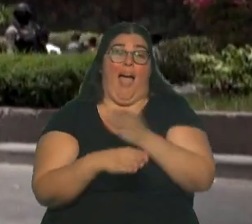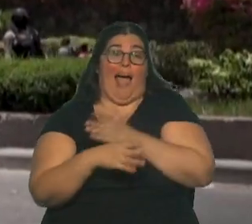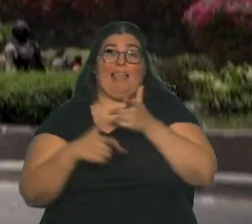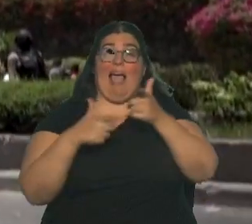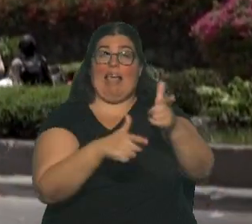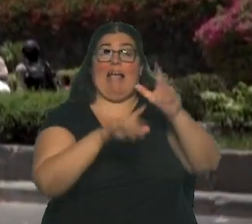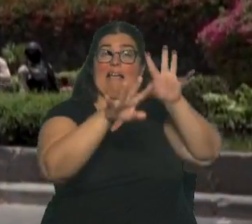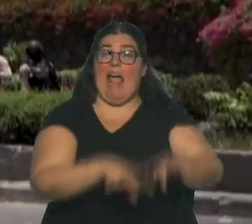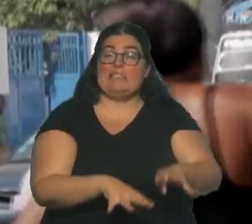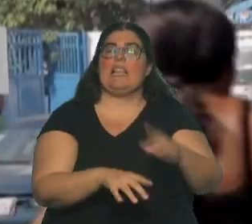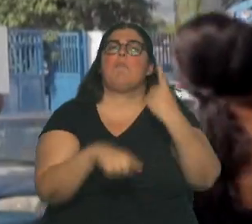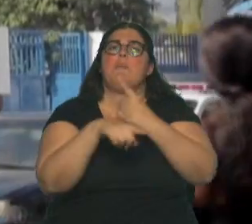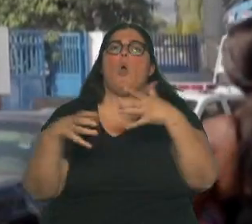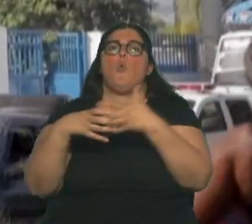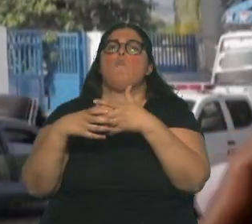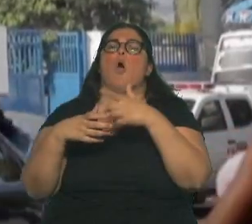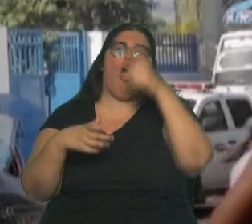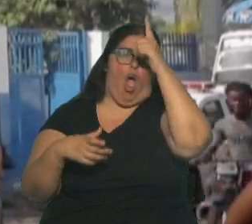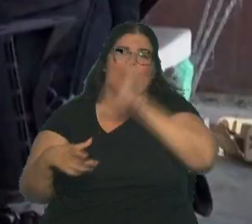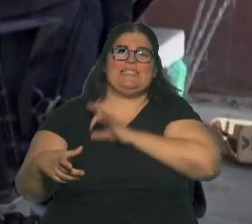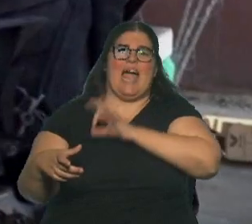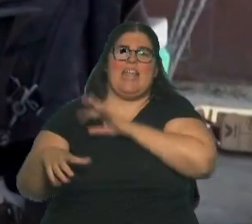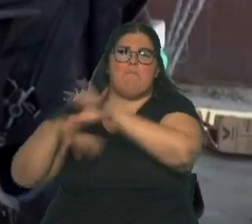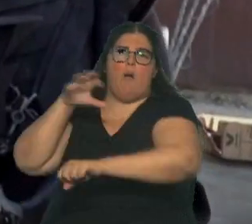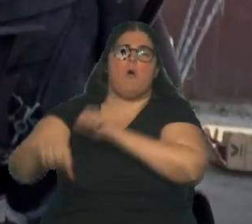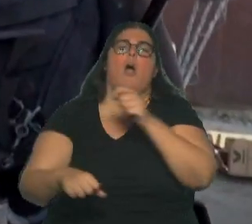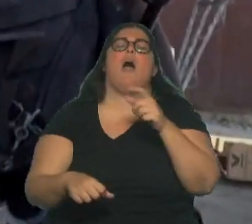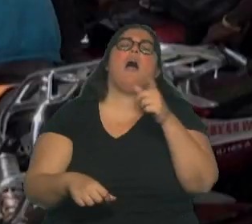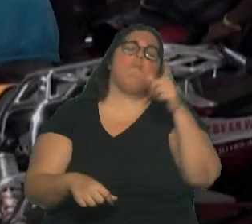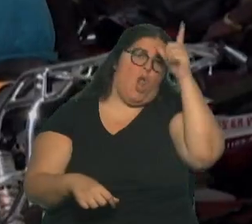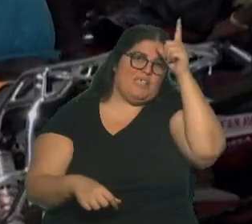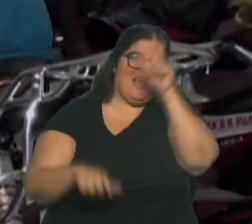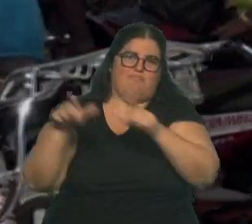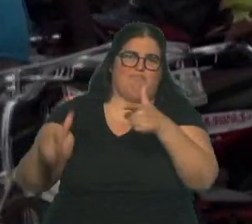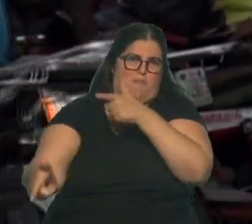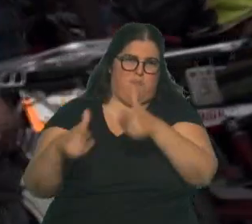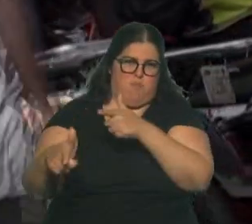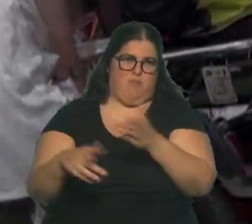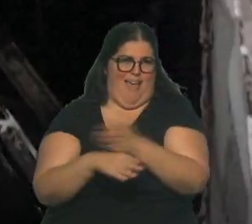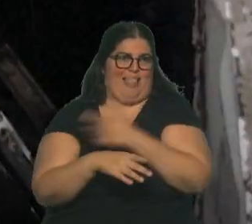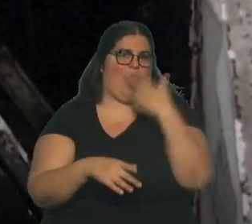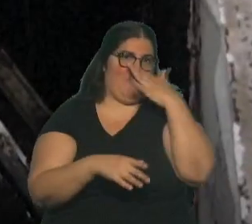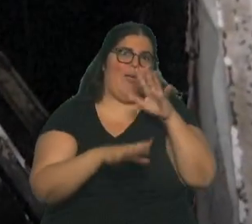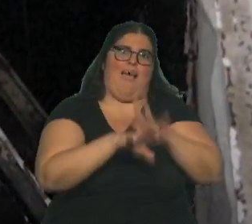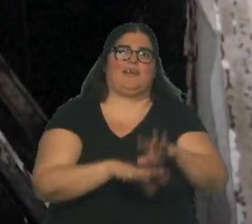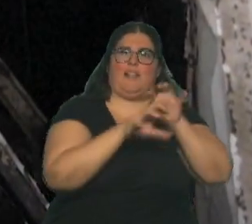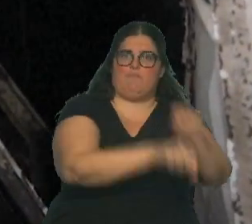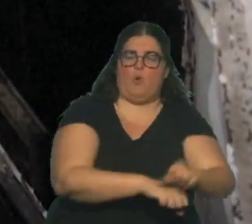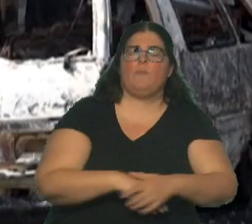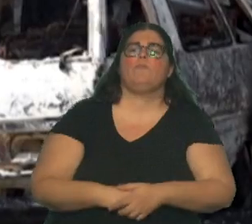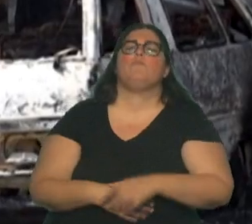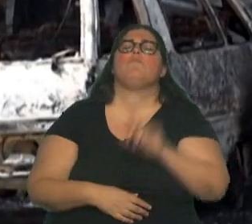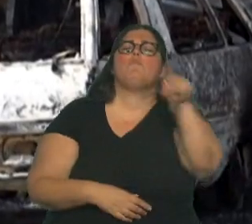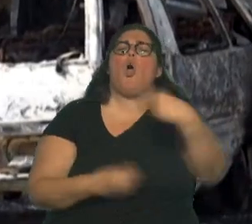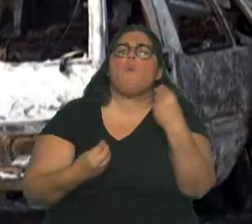habían tomado comisarías y asesinado a varios policías. Un dato que explica la espiral violenta es la unión de